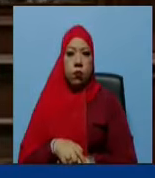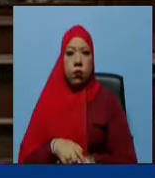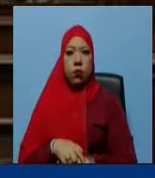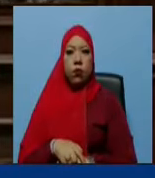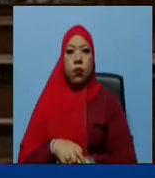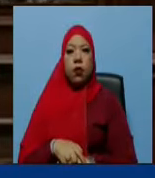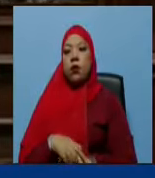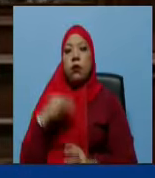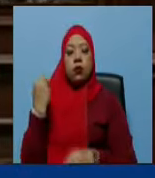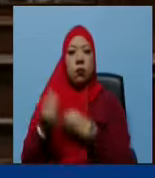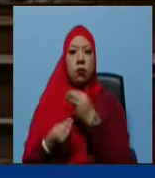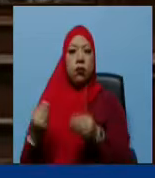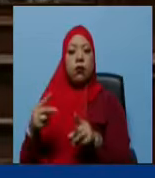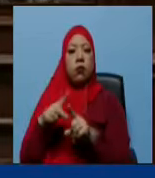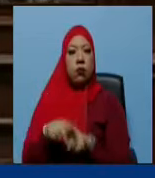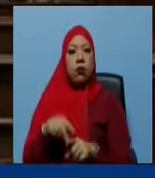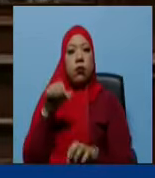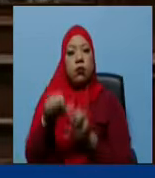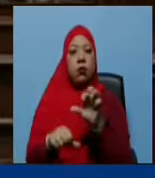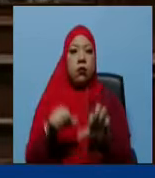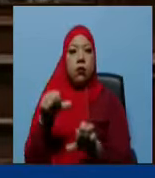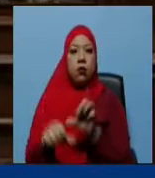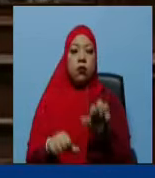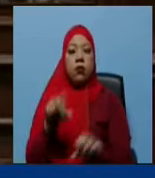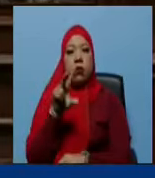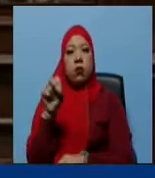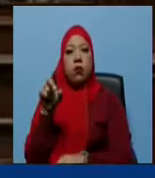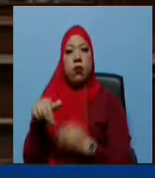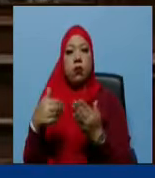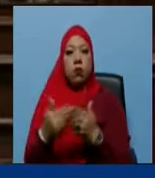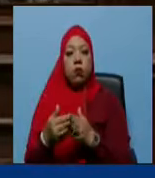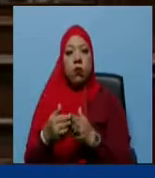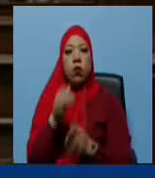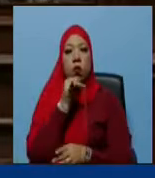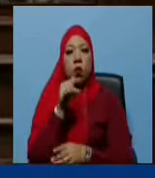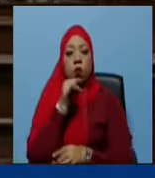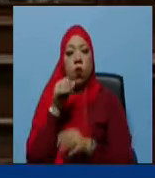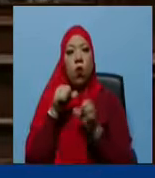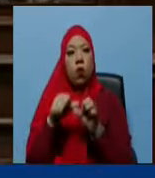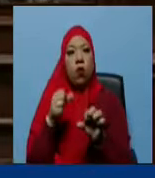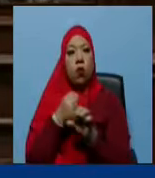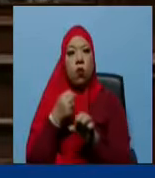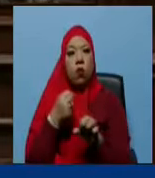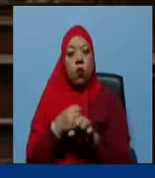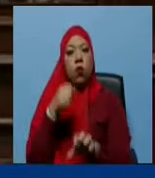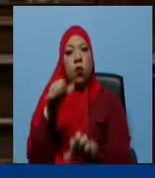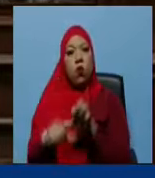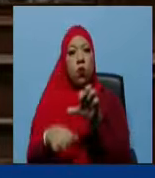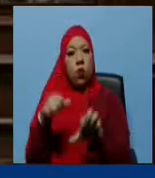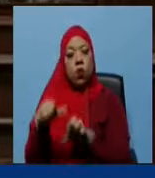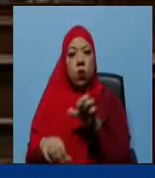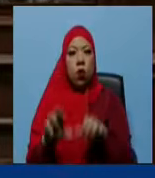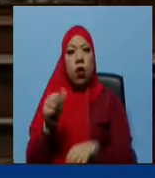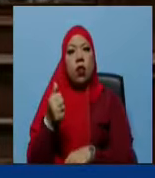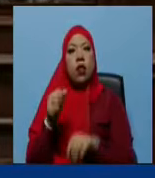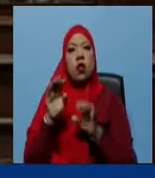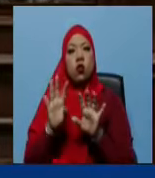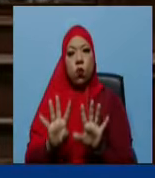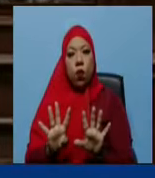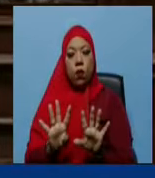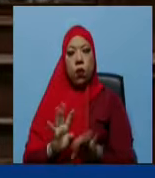Cuando se habla del caudillismo del siglo XX, habría que hablar del caudillismo perverso del siglo XIX.